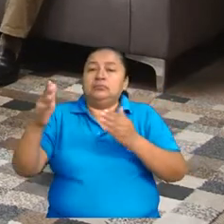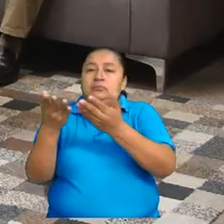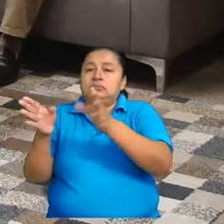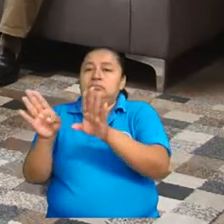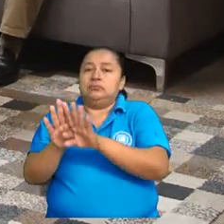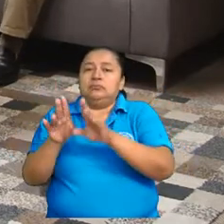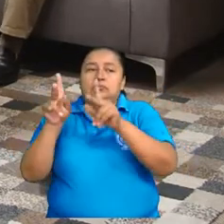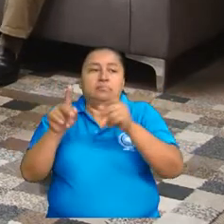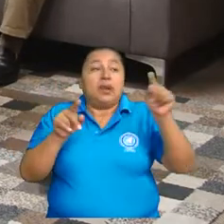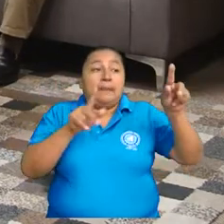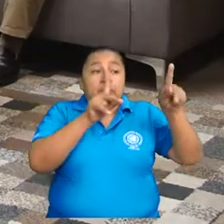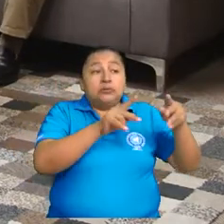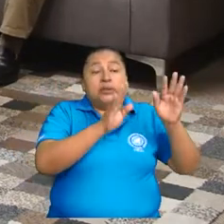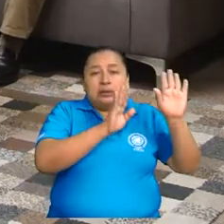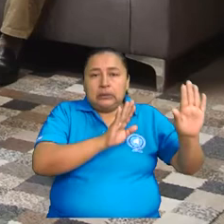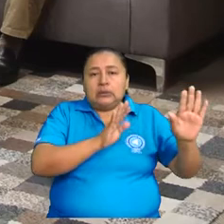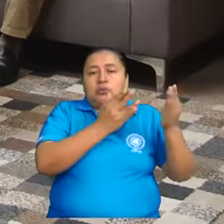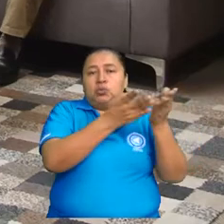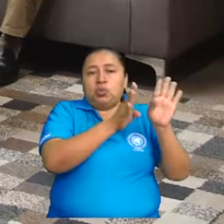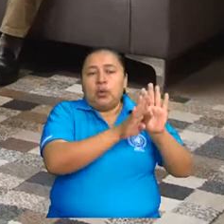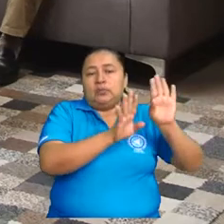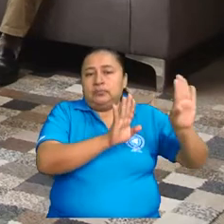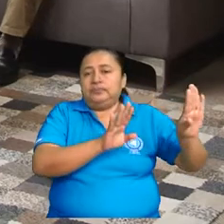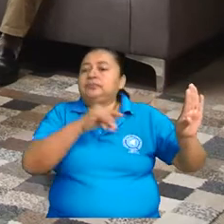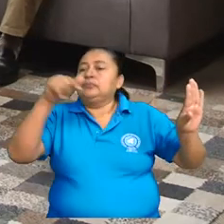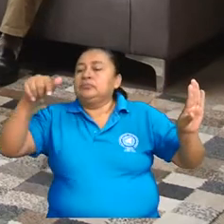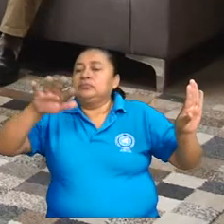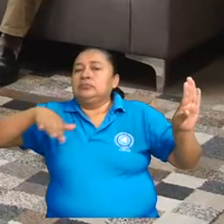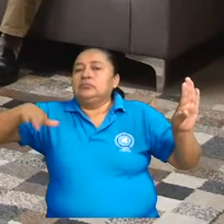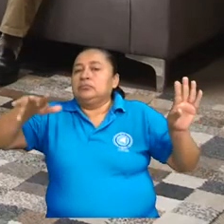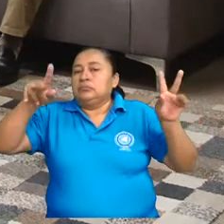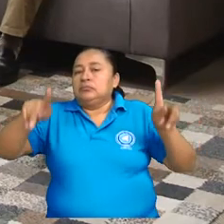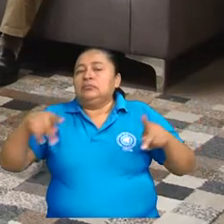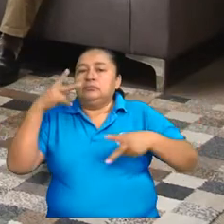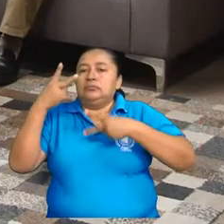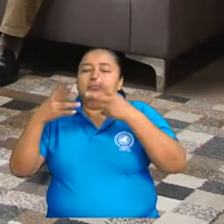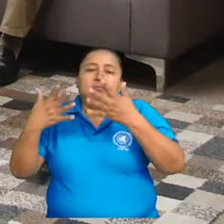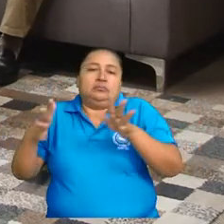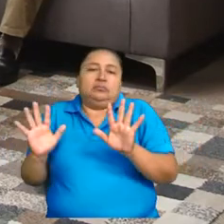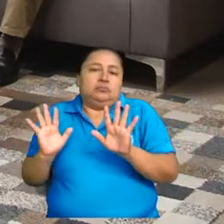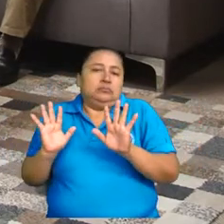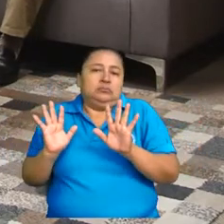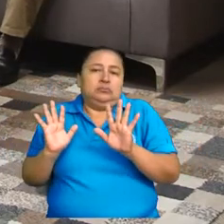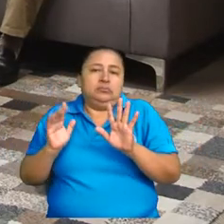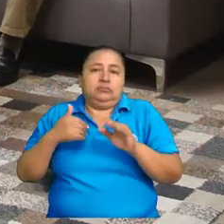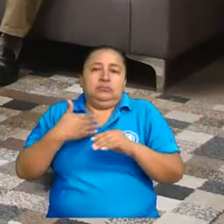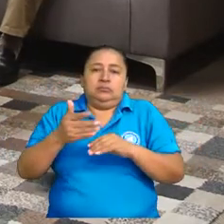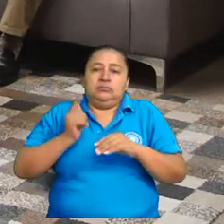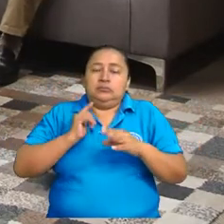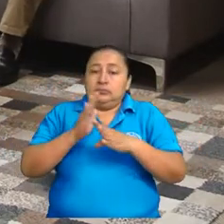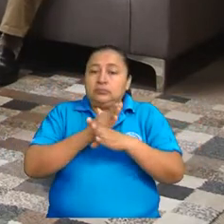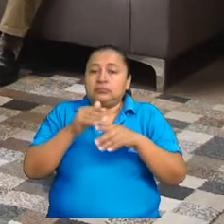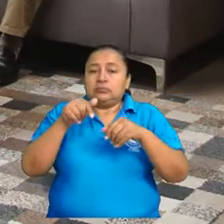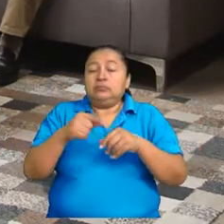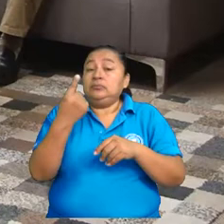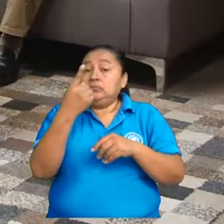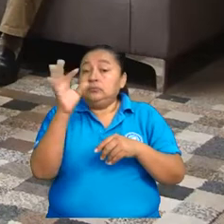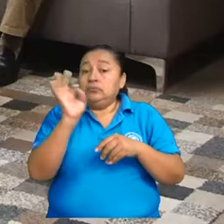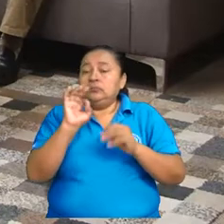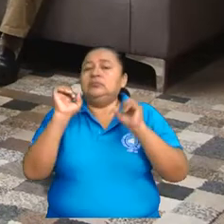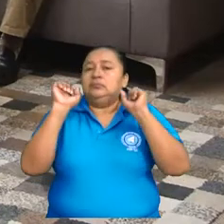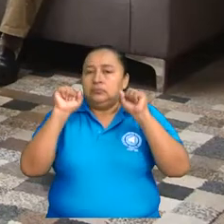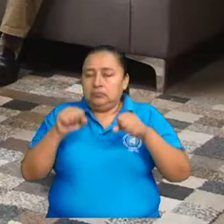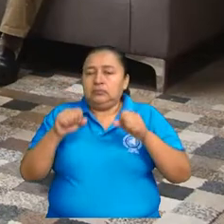salga la persona, está adentro del cuarto con alguna sintomatología, que esa es una medida que